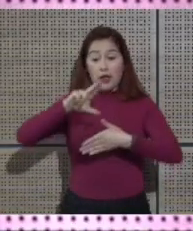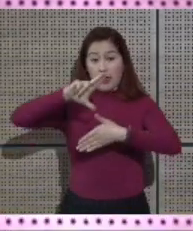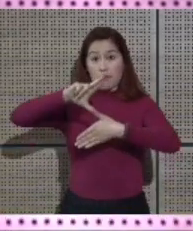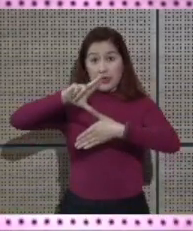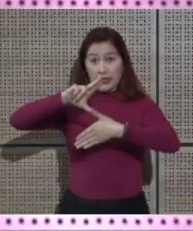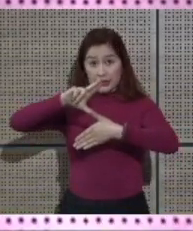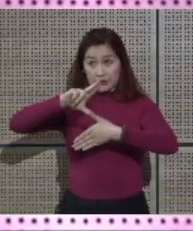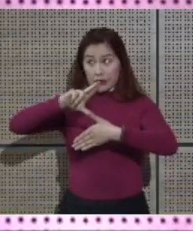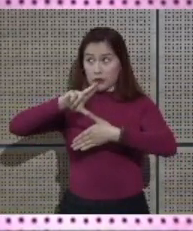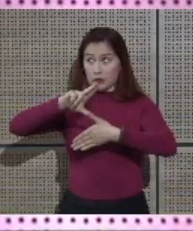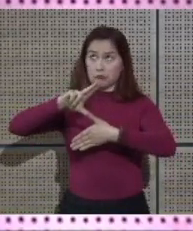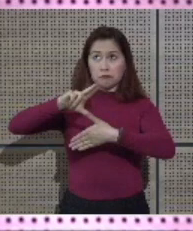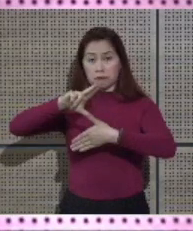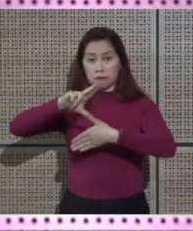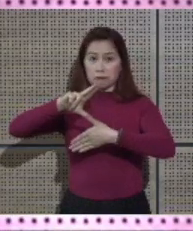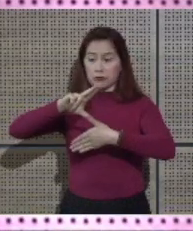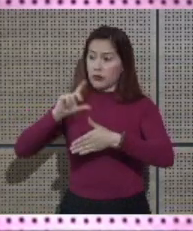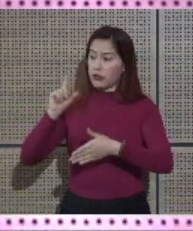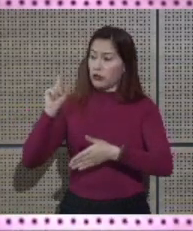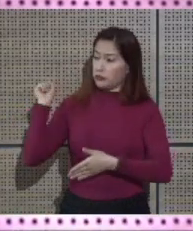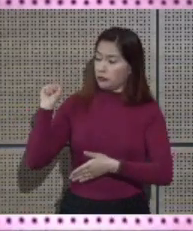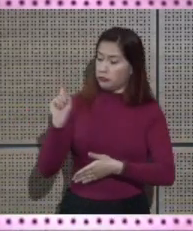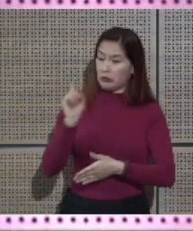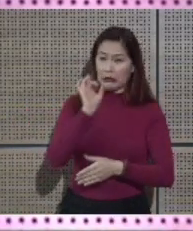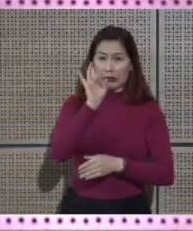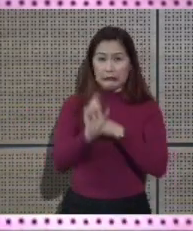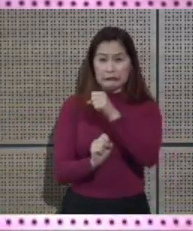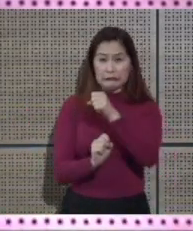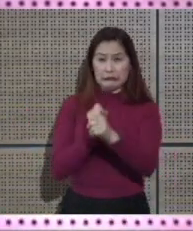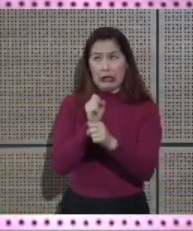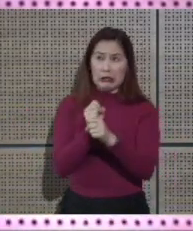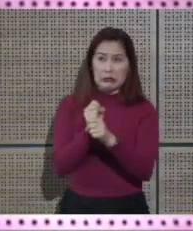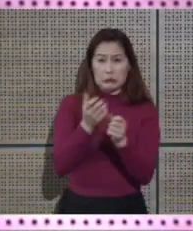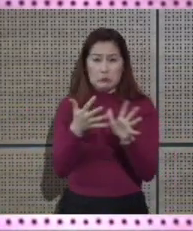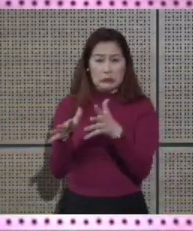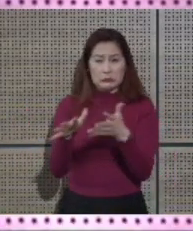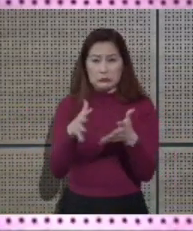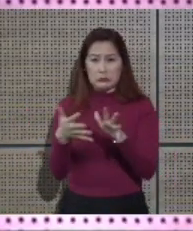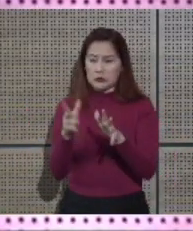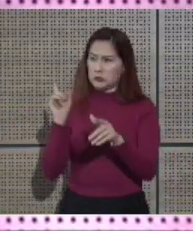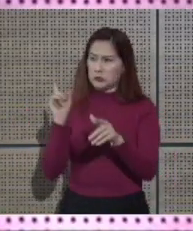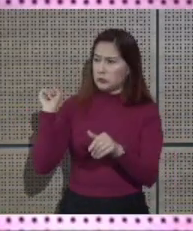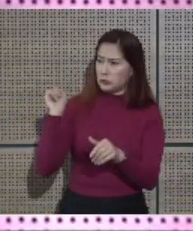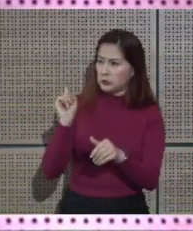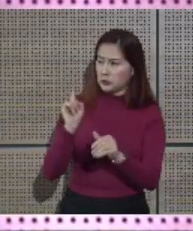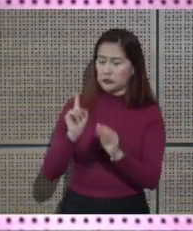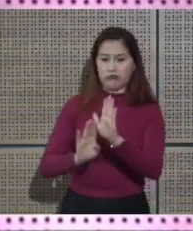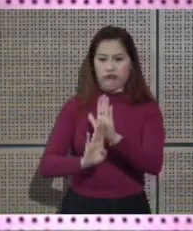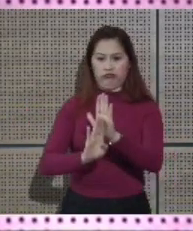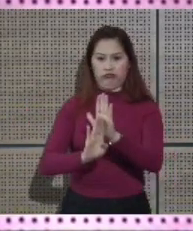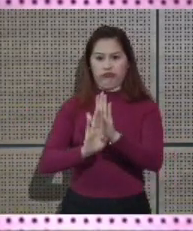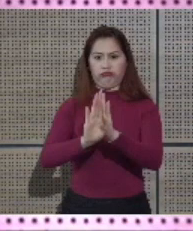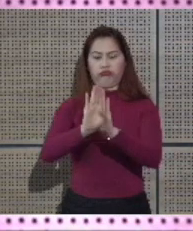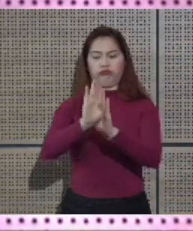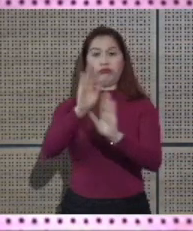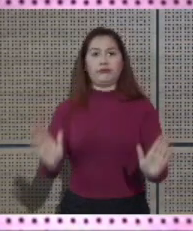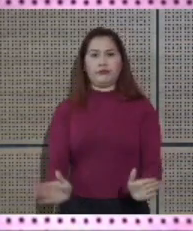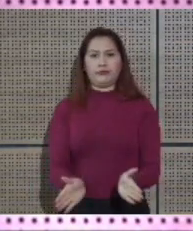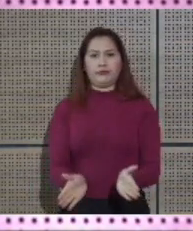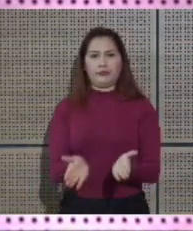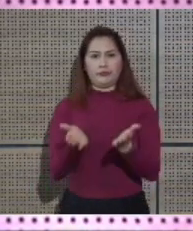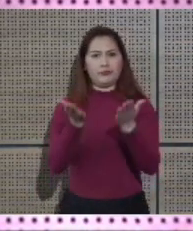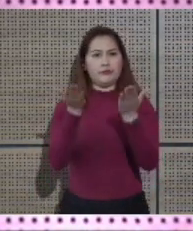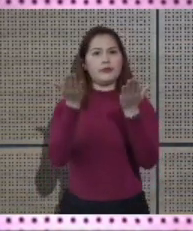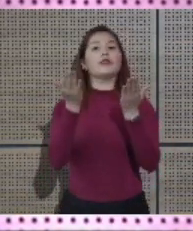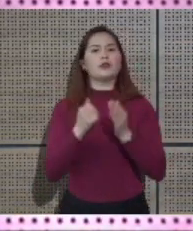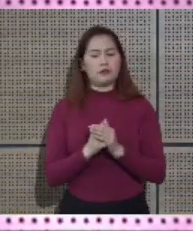forma extraordinaria en los últimos 15 años, poco más que eso tal vez. Y ha crecido de manera extraordinaria,